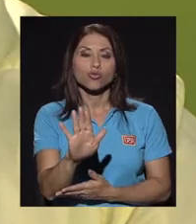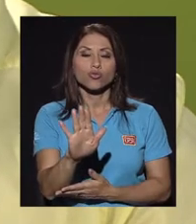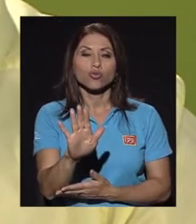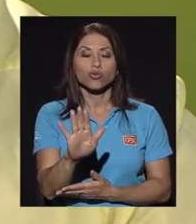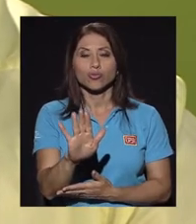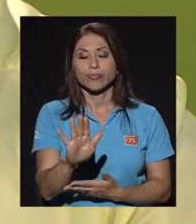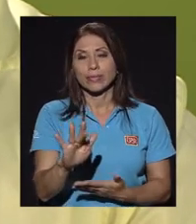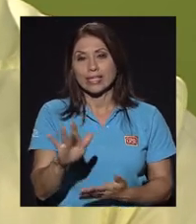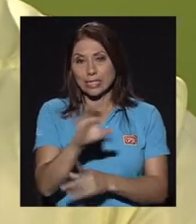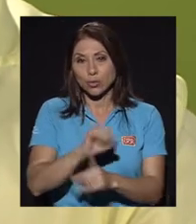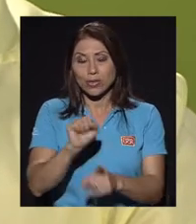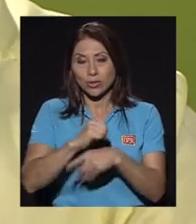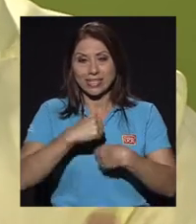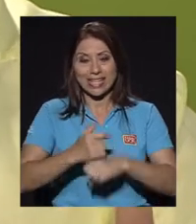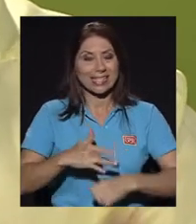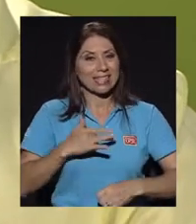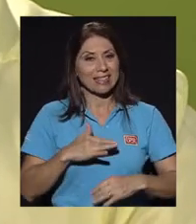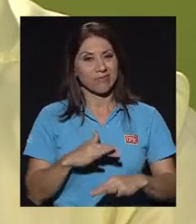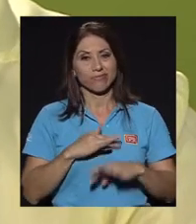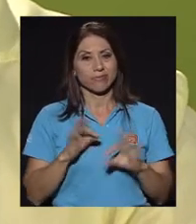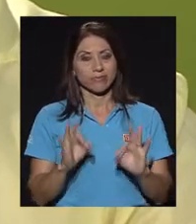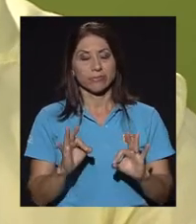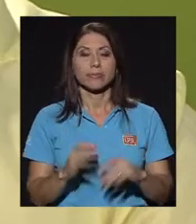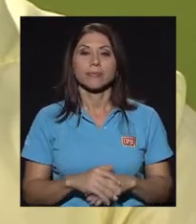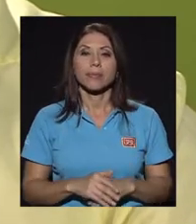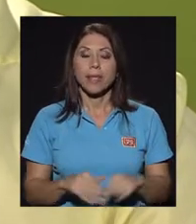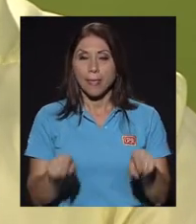y sus disconformidades. Una